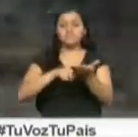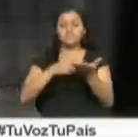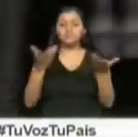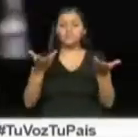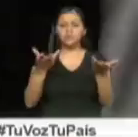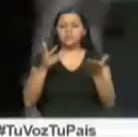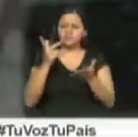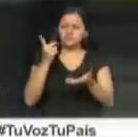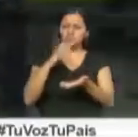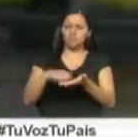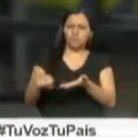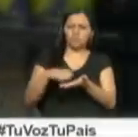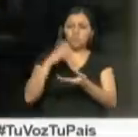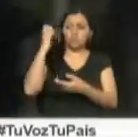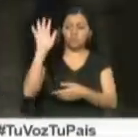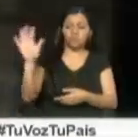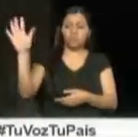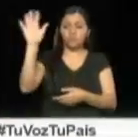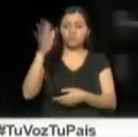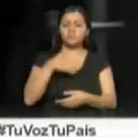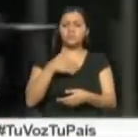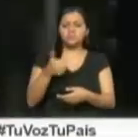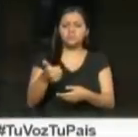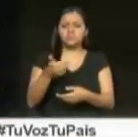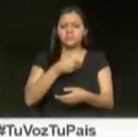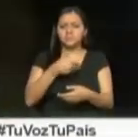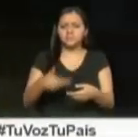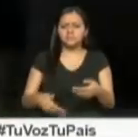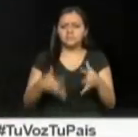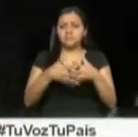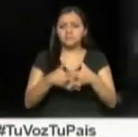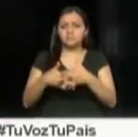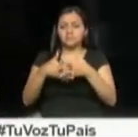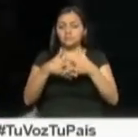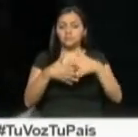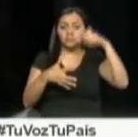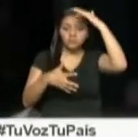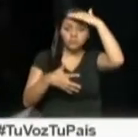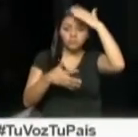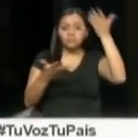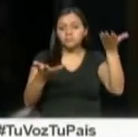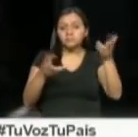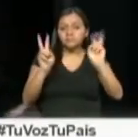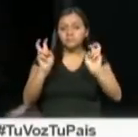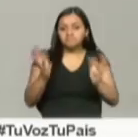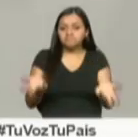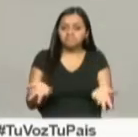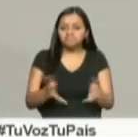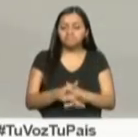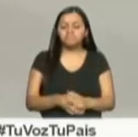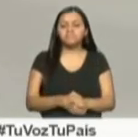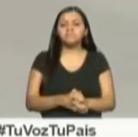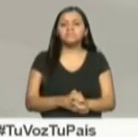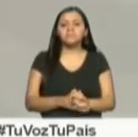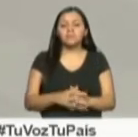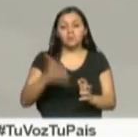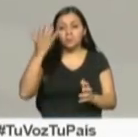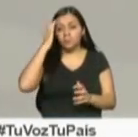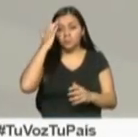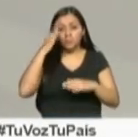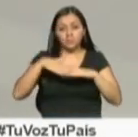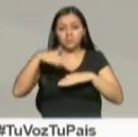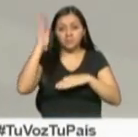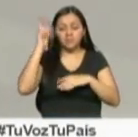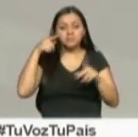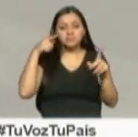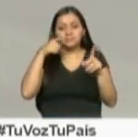medio del desconcierto en la Unión Europea por la posición del presidente de Estados Unidos, Donald Trump, en varios asuntos. La preocupación gira en